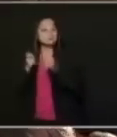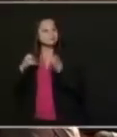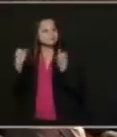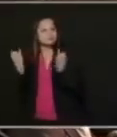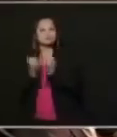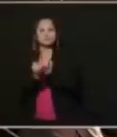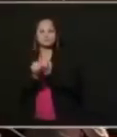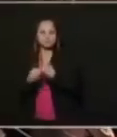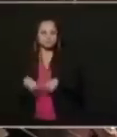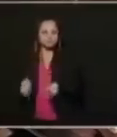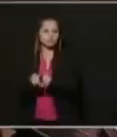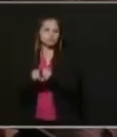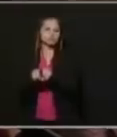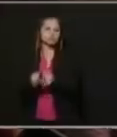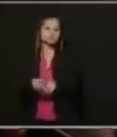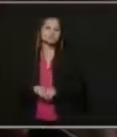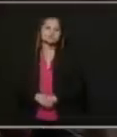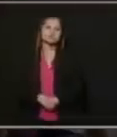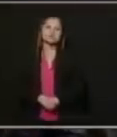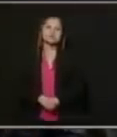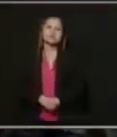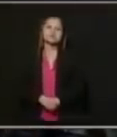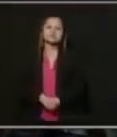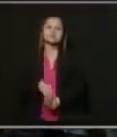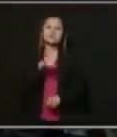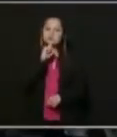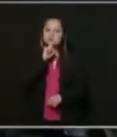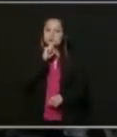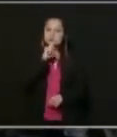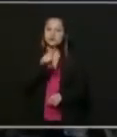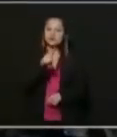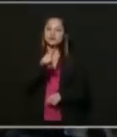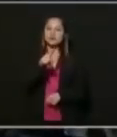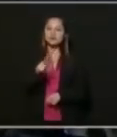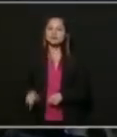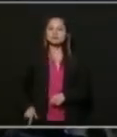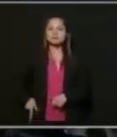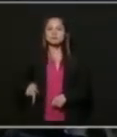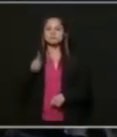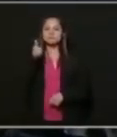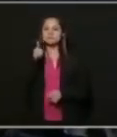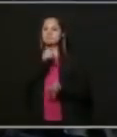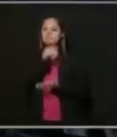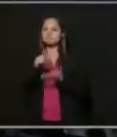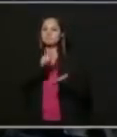para la aportación ilegal de armas,